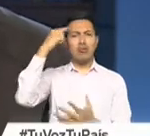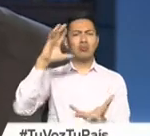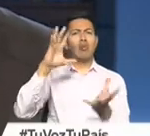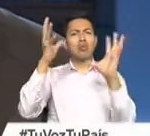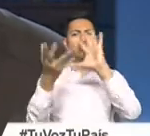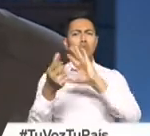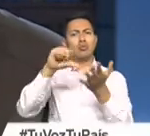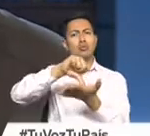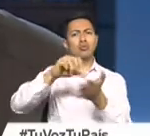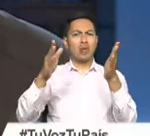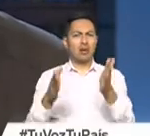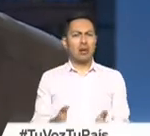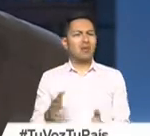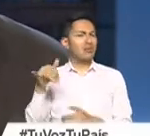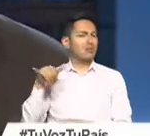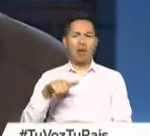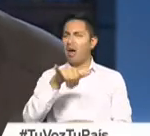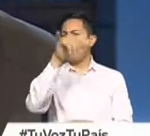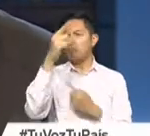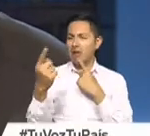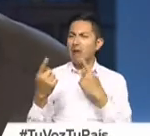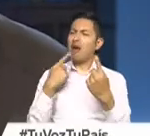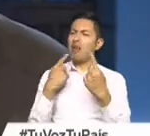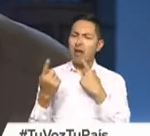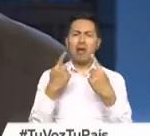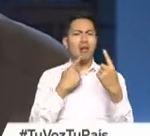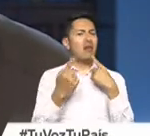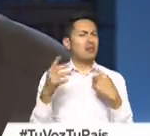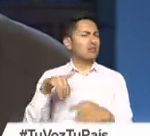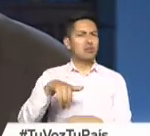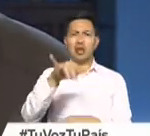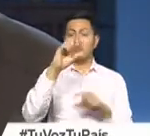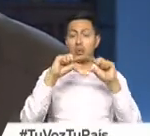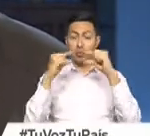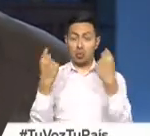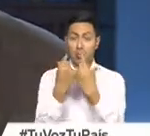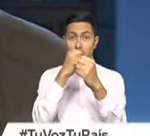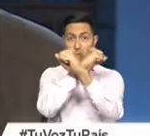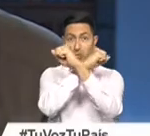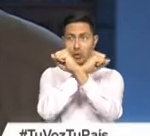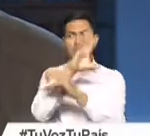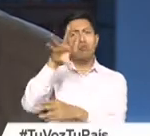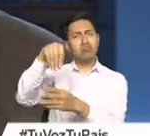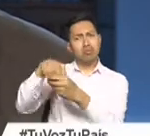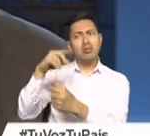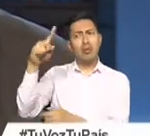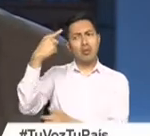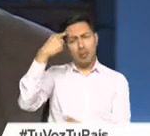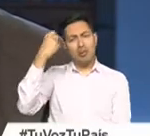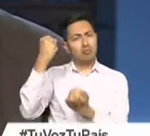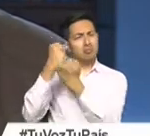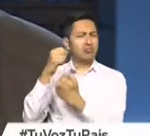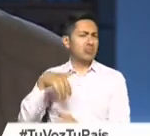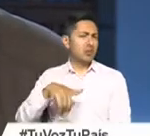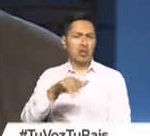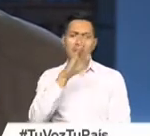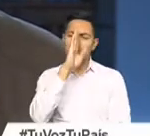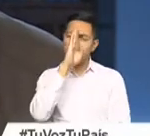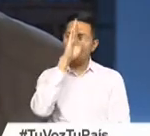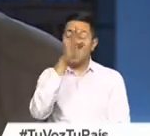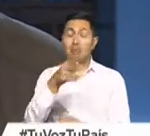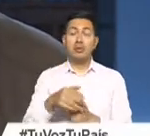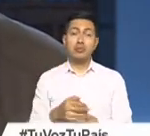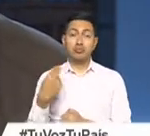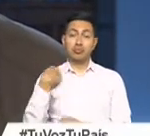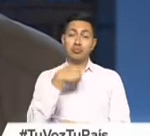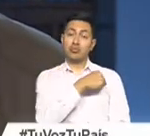que han estado siempre vinculados varios actores, entre esos el Partido Comunista Ecuatoriano. Creemos, y en esta conversación